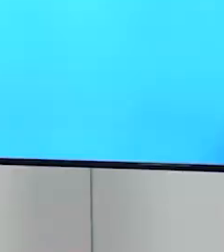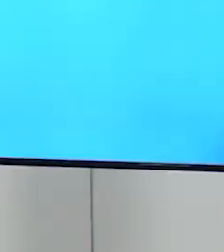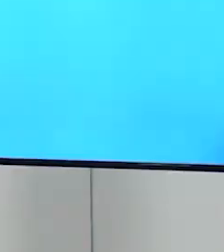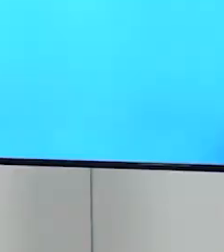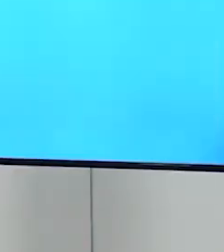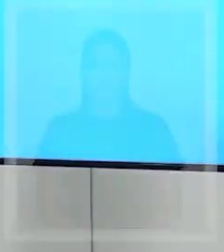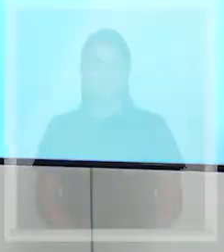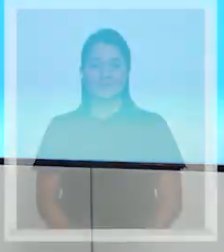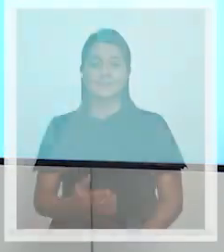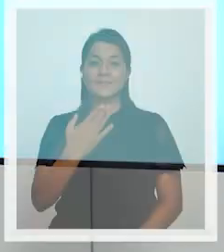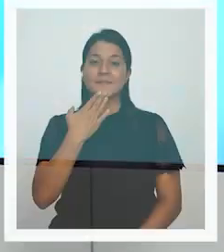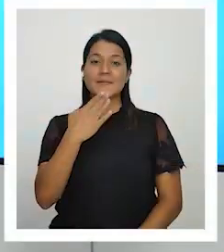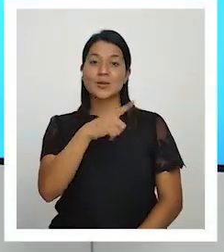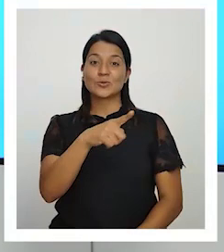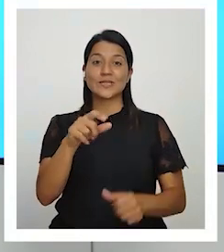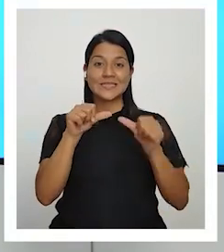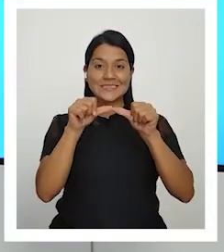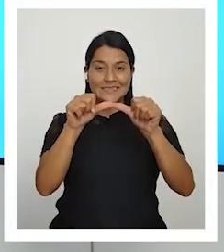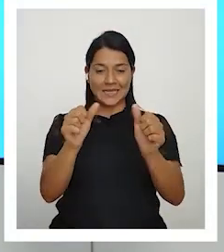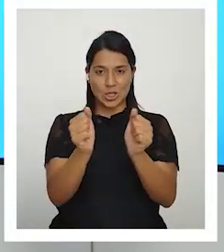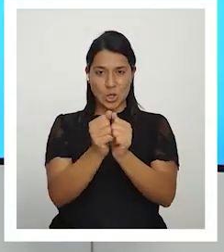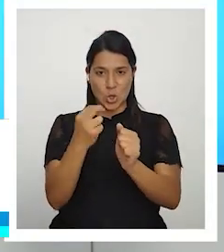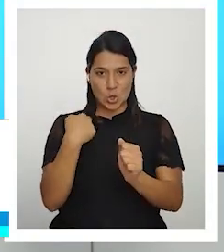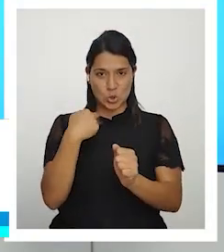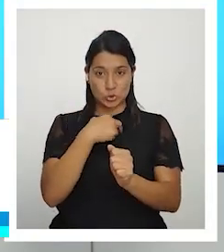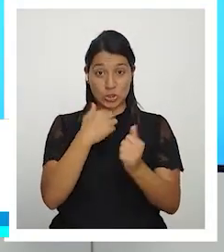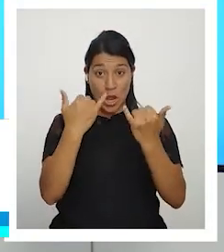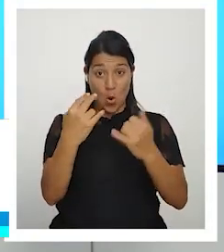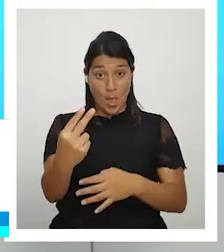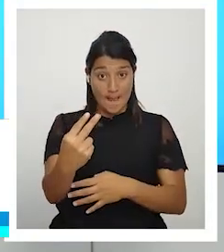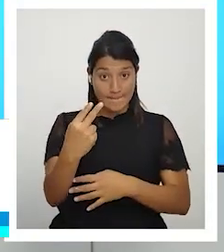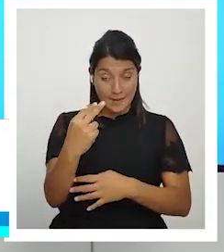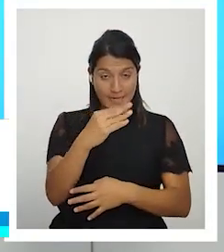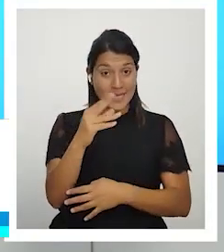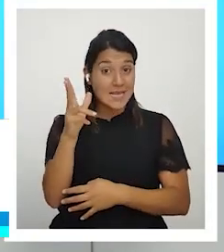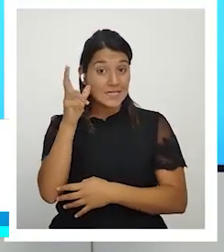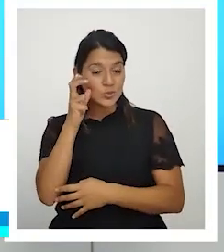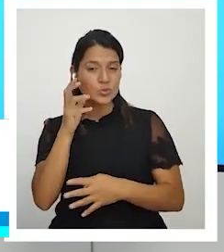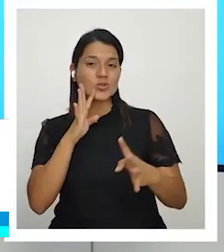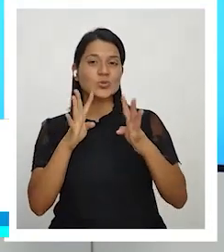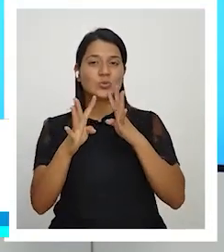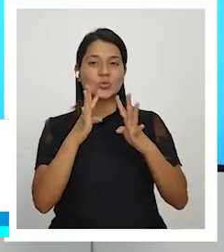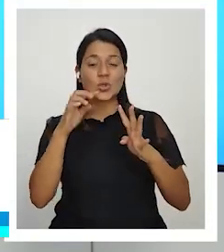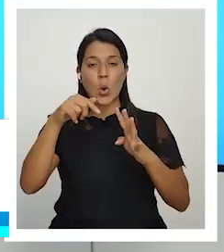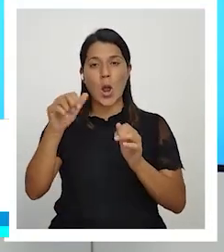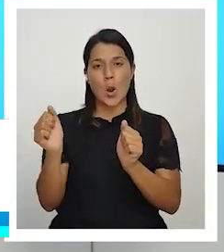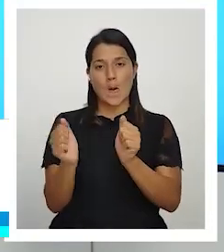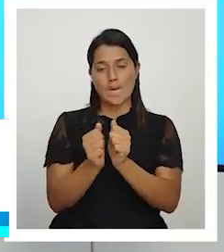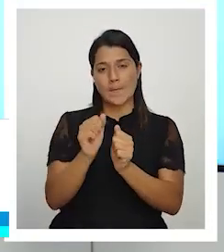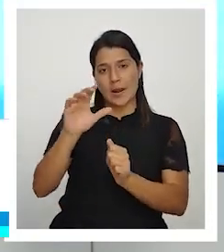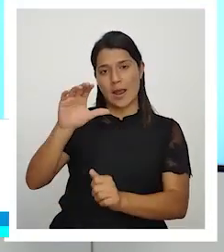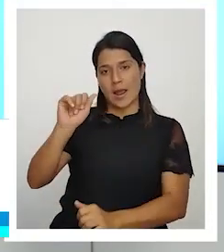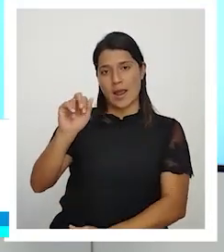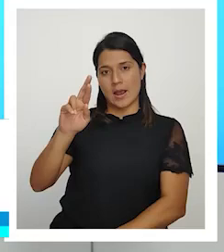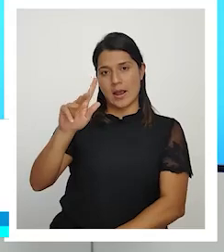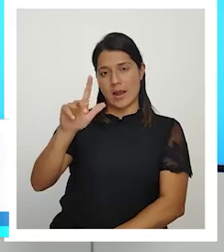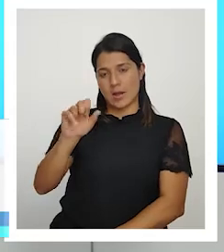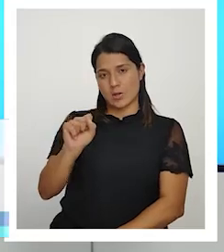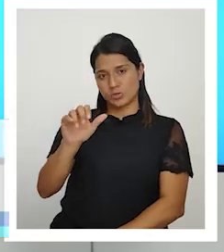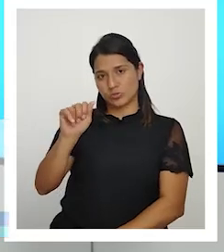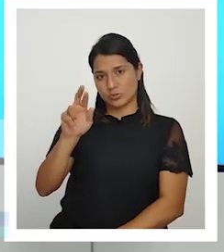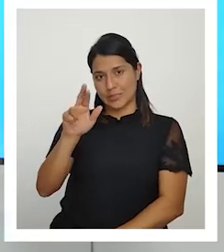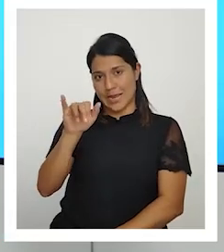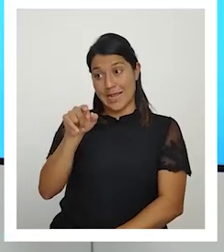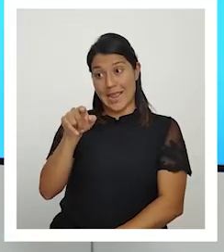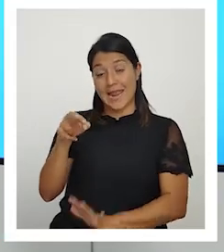Gracias por continuar con nosotros. Usted está viendo y escuchando, conversamos, nos acompaña don Carlos Arias de Jupema. Estamos hablando